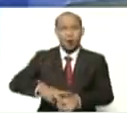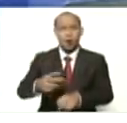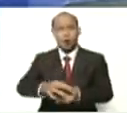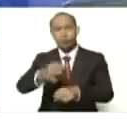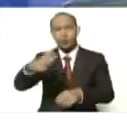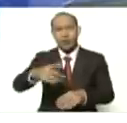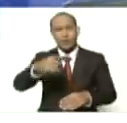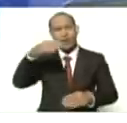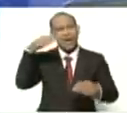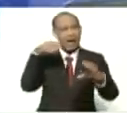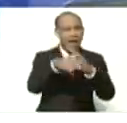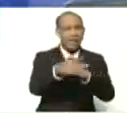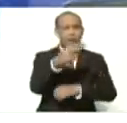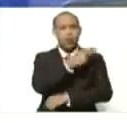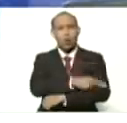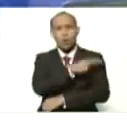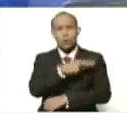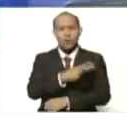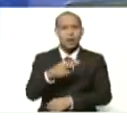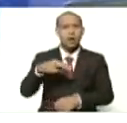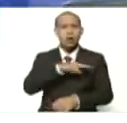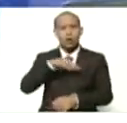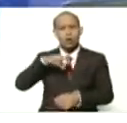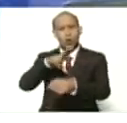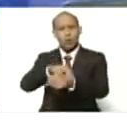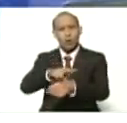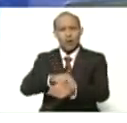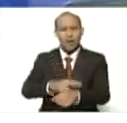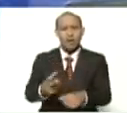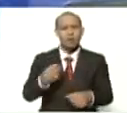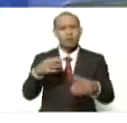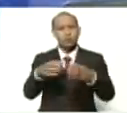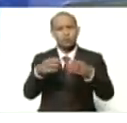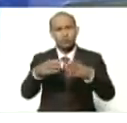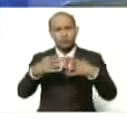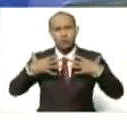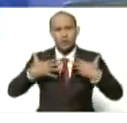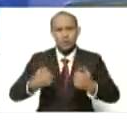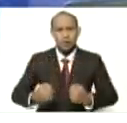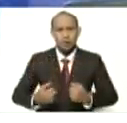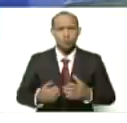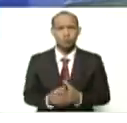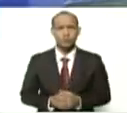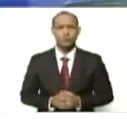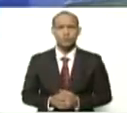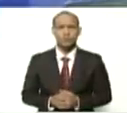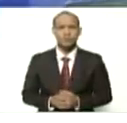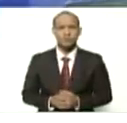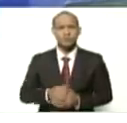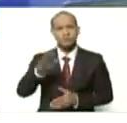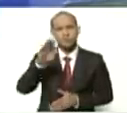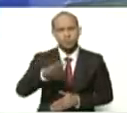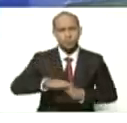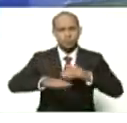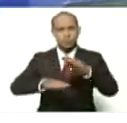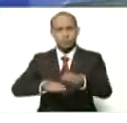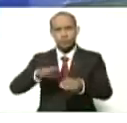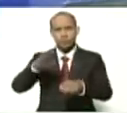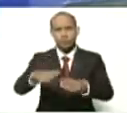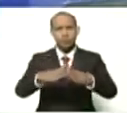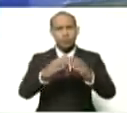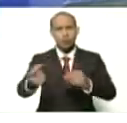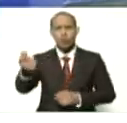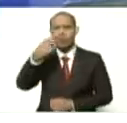cuidados especiales de nuestros médicos y médicas en nuestro personal sanitario a avanzar en todos los